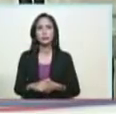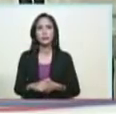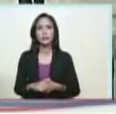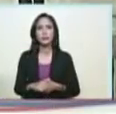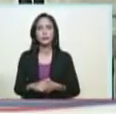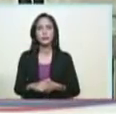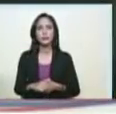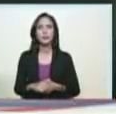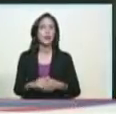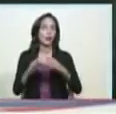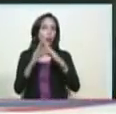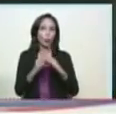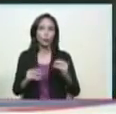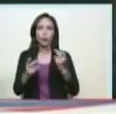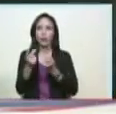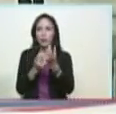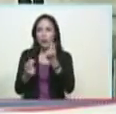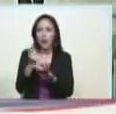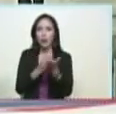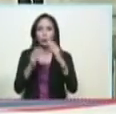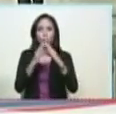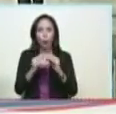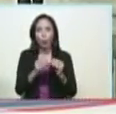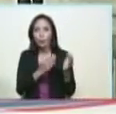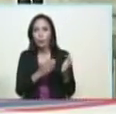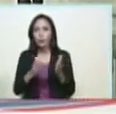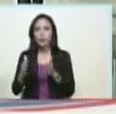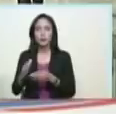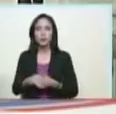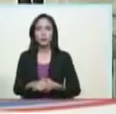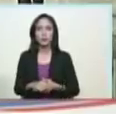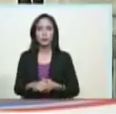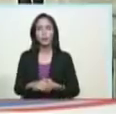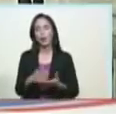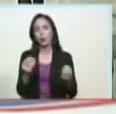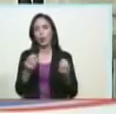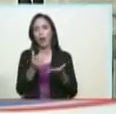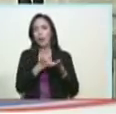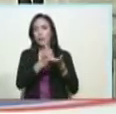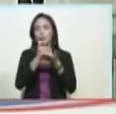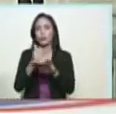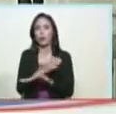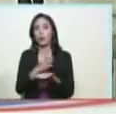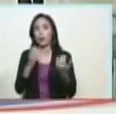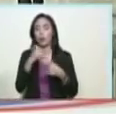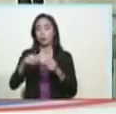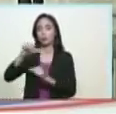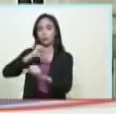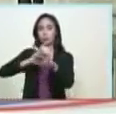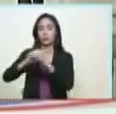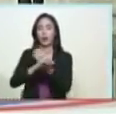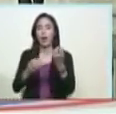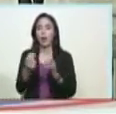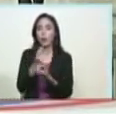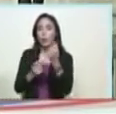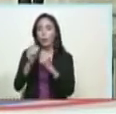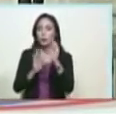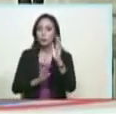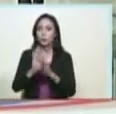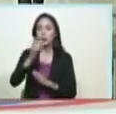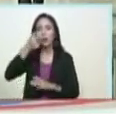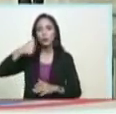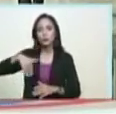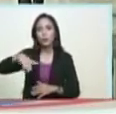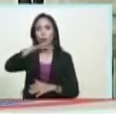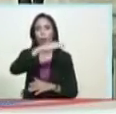todo beneficio a la economía real tiene que traducirse en beneficio de la felicidad económica del pueblo de la felicidad social